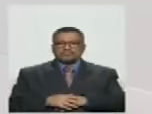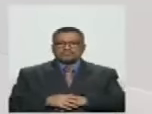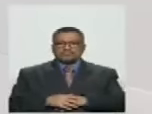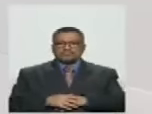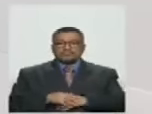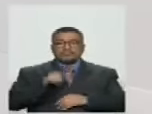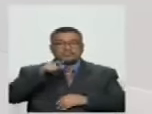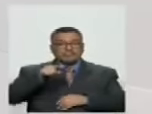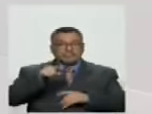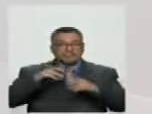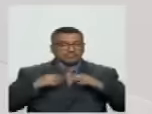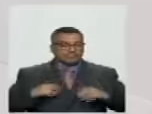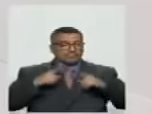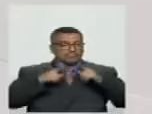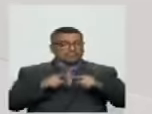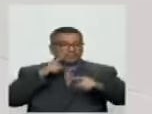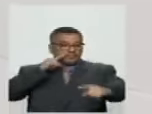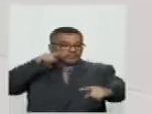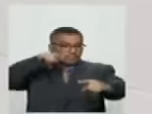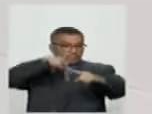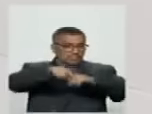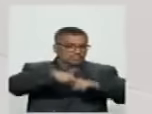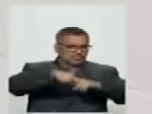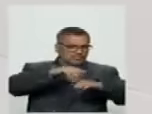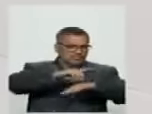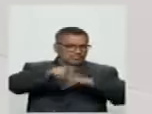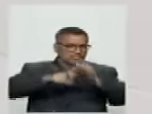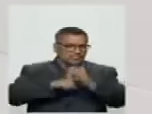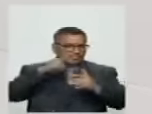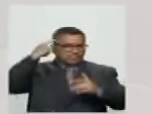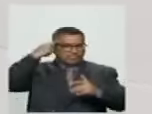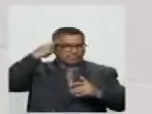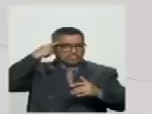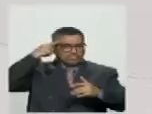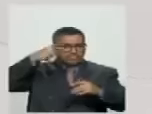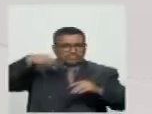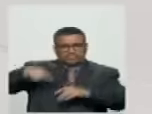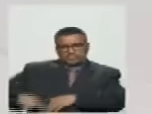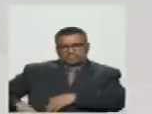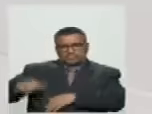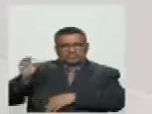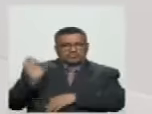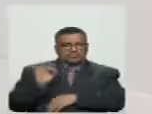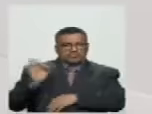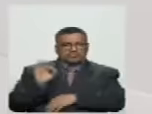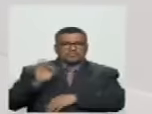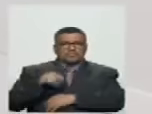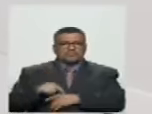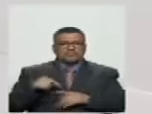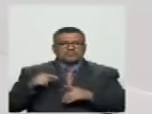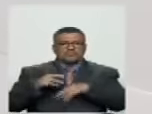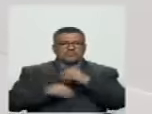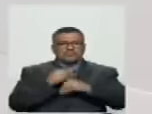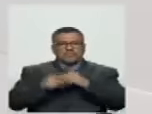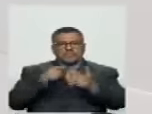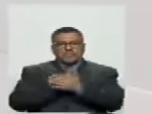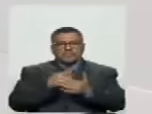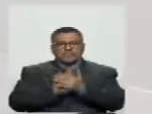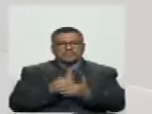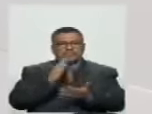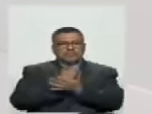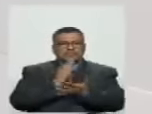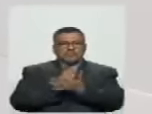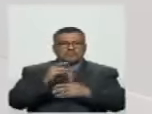Y esta vez se fueron directo al cerebro, no al bolsillo, como hacen los capitalistas